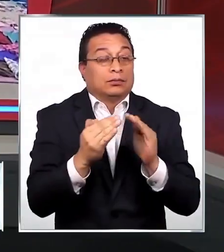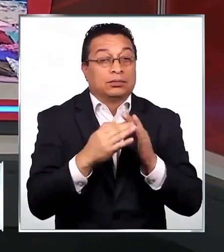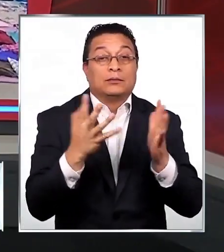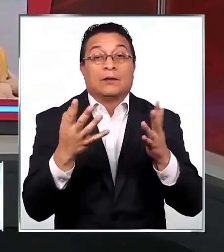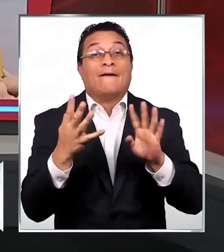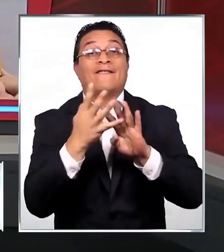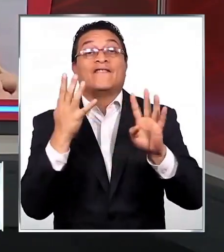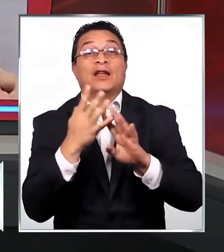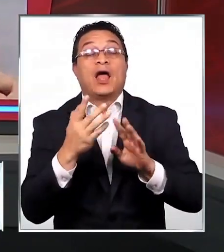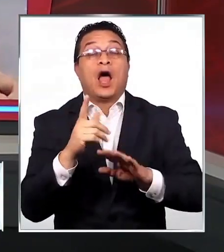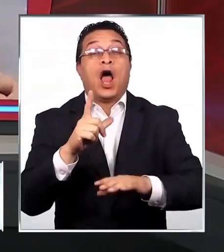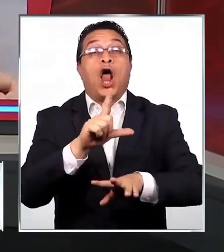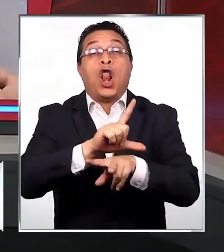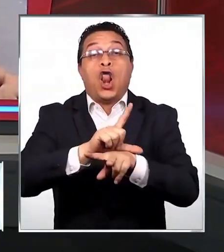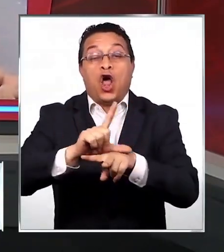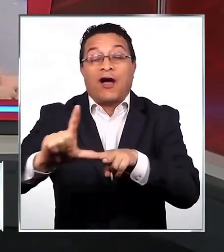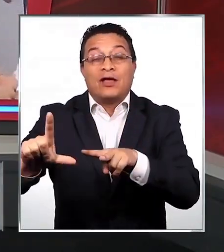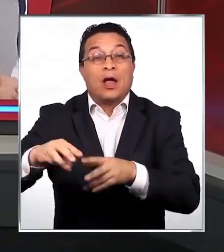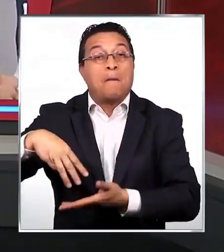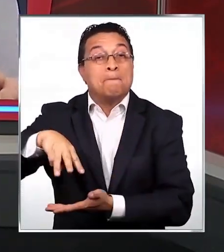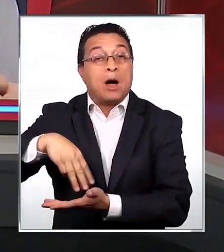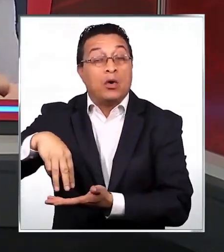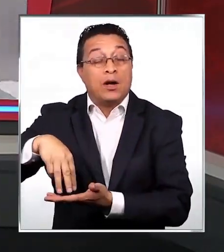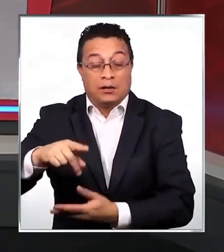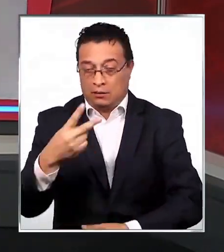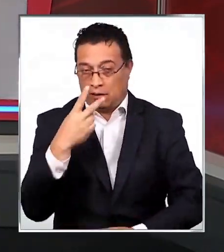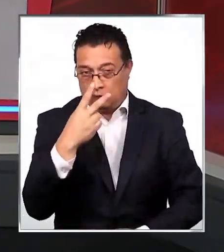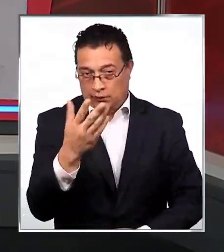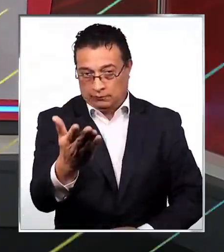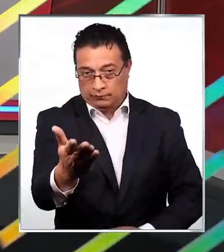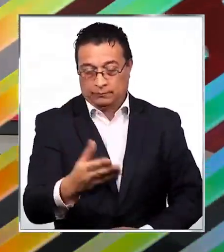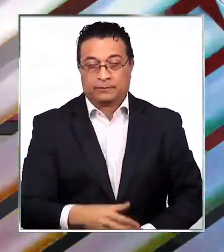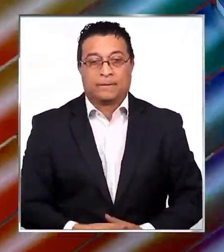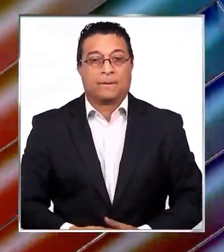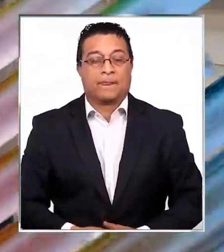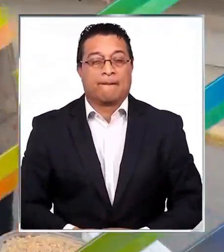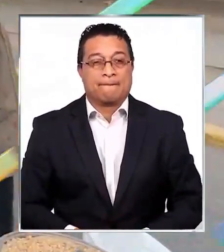de longaví en el maule tv5 de linares con el informe